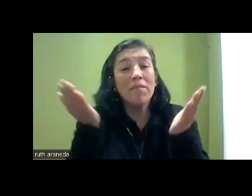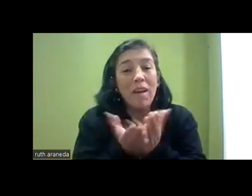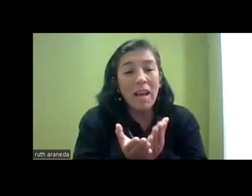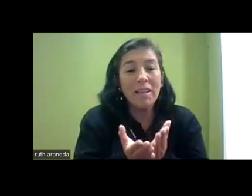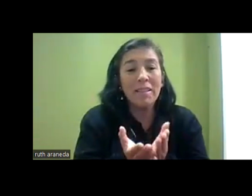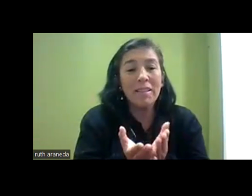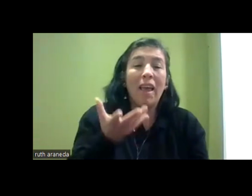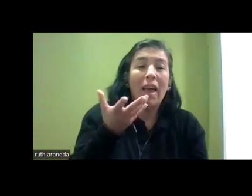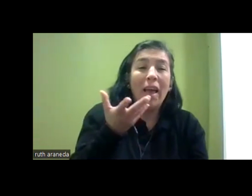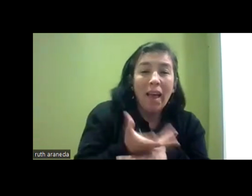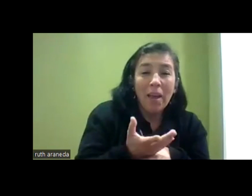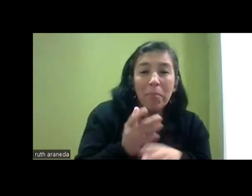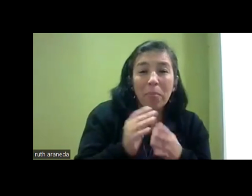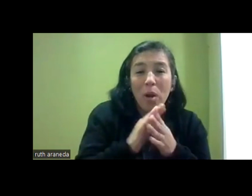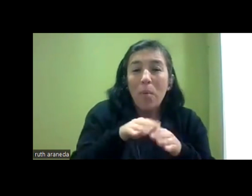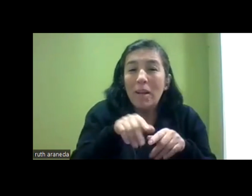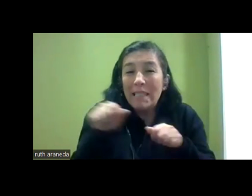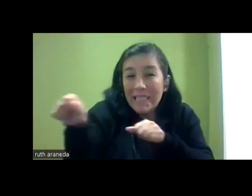algún afluente,